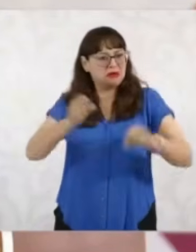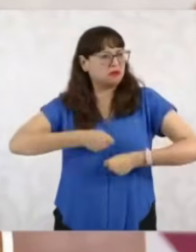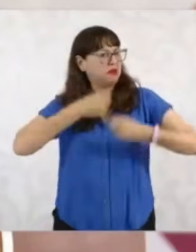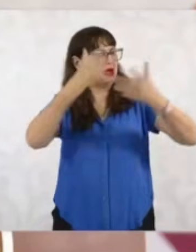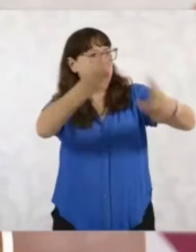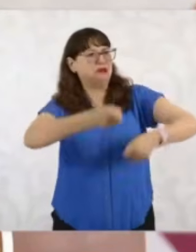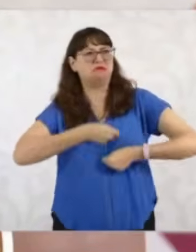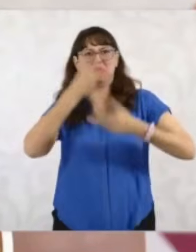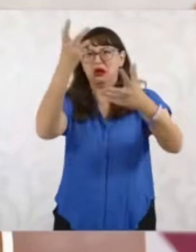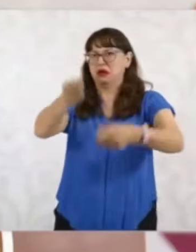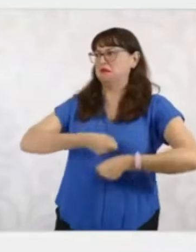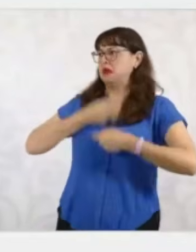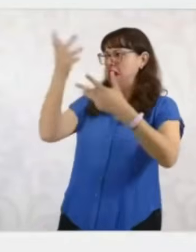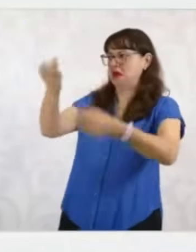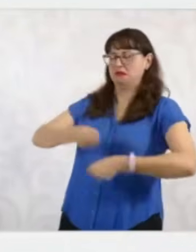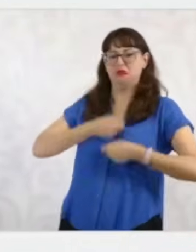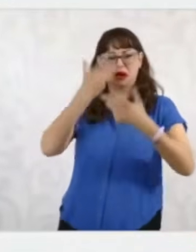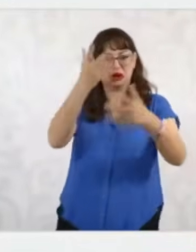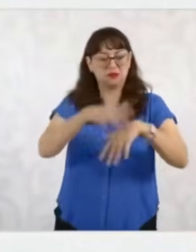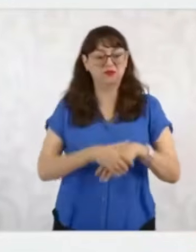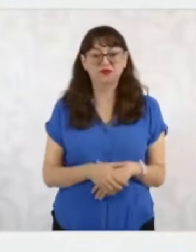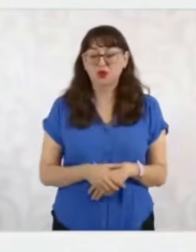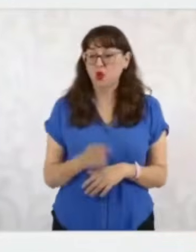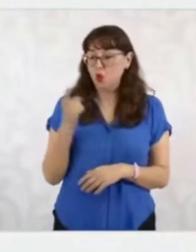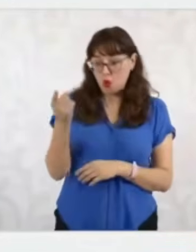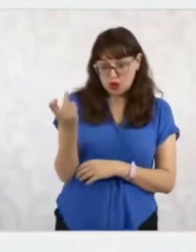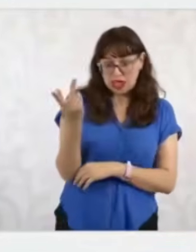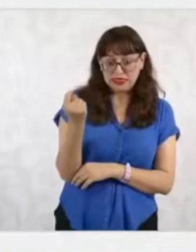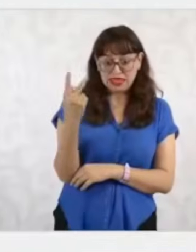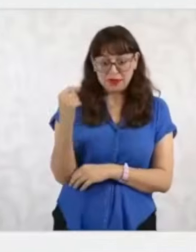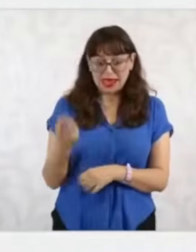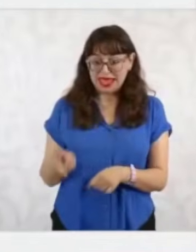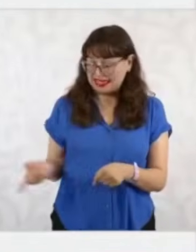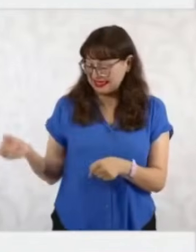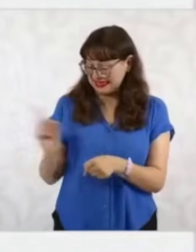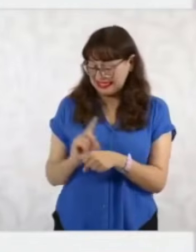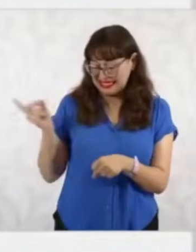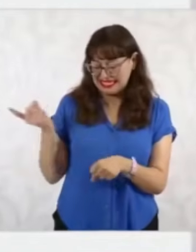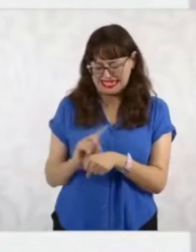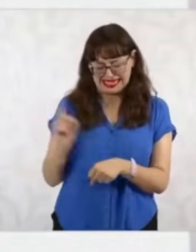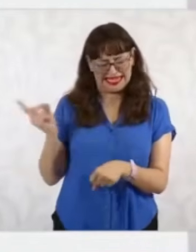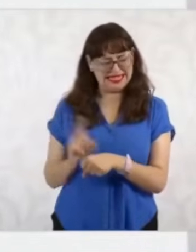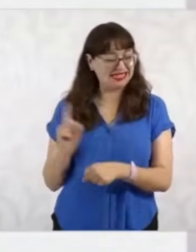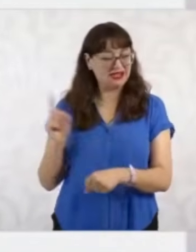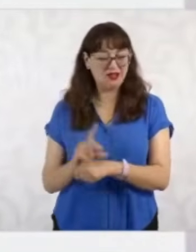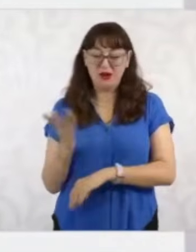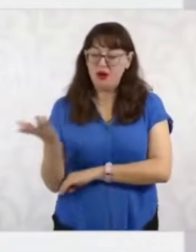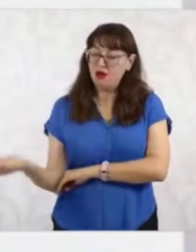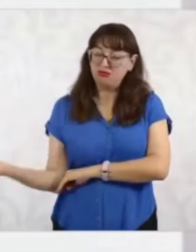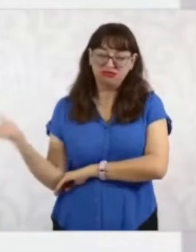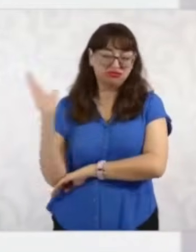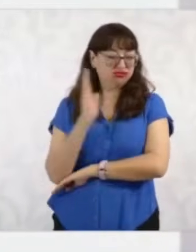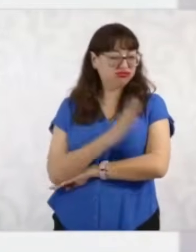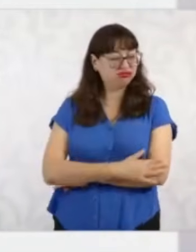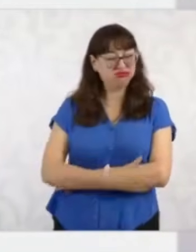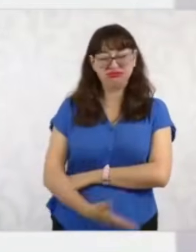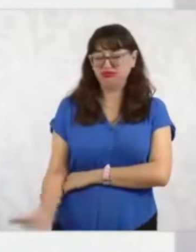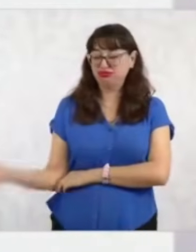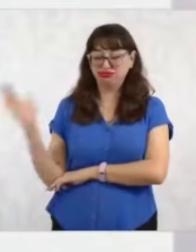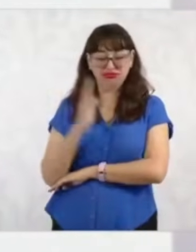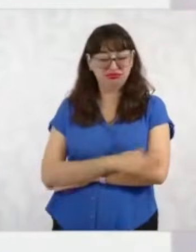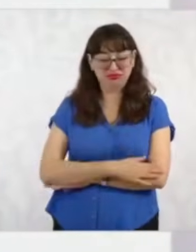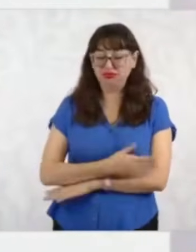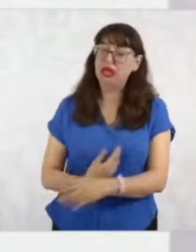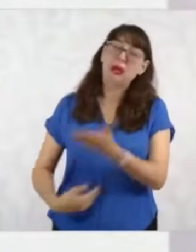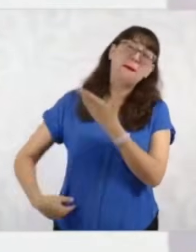asegurar. Hay una televisora que se dedica todas sus 24 horas a hablar